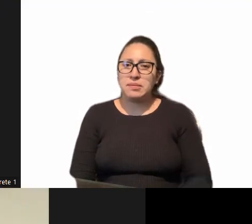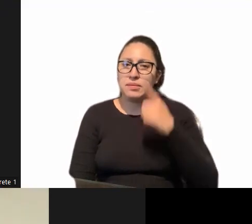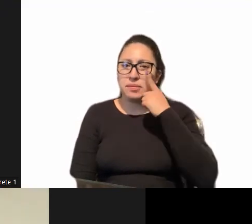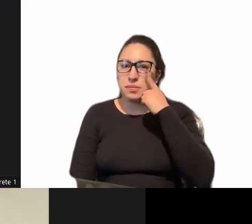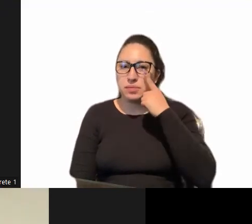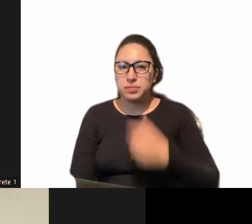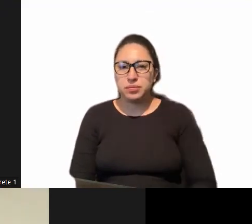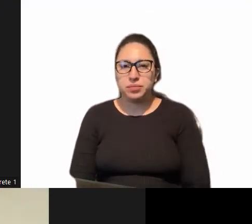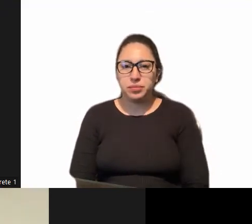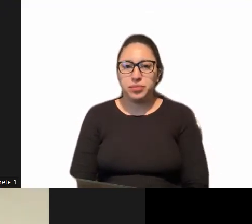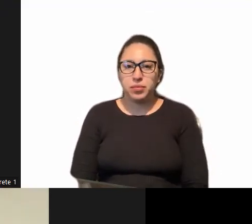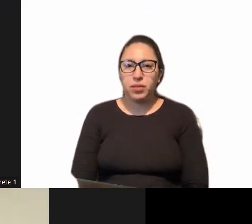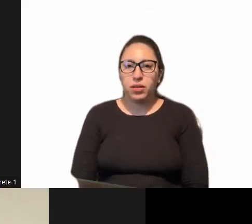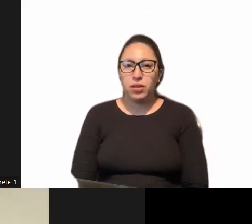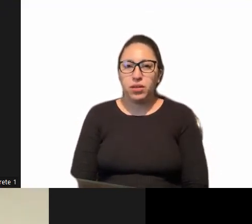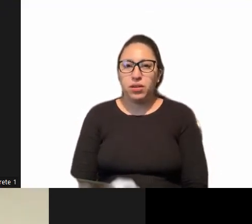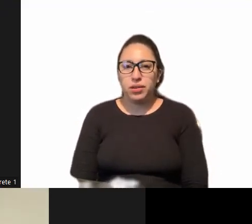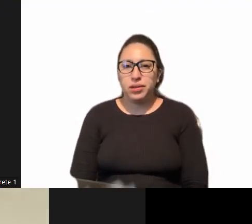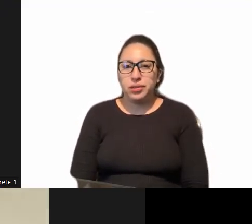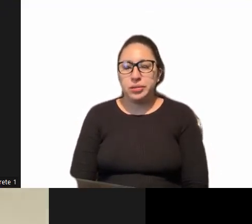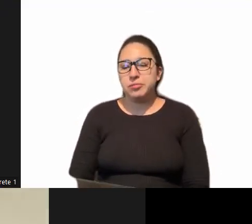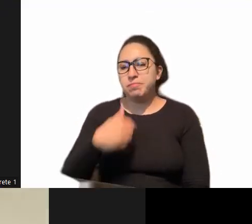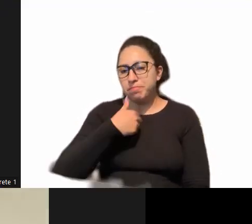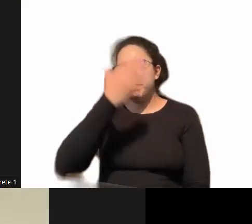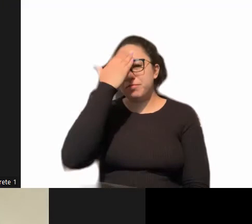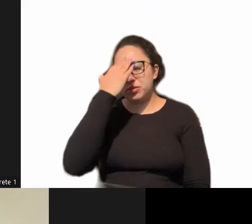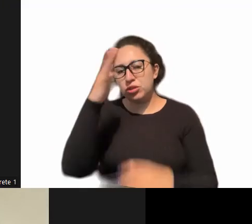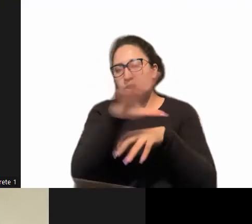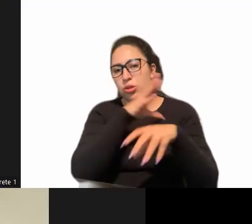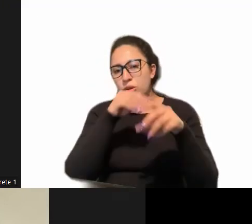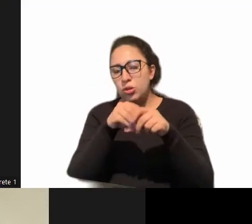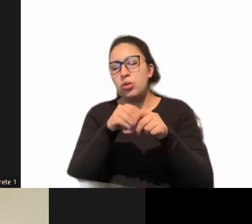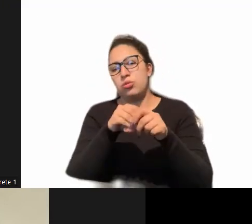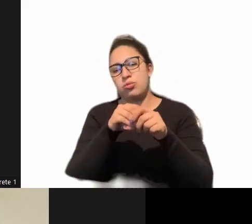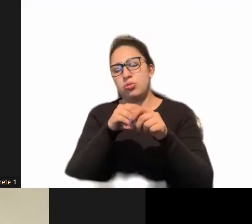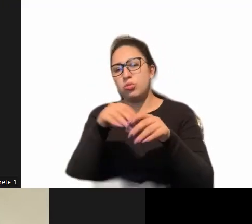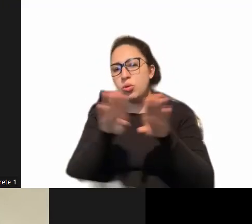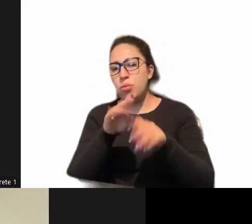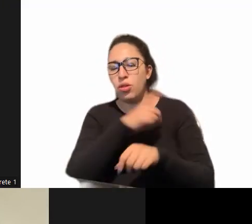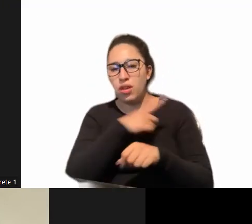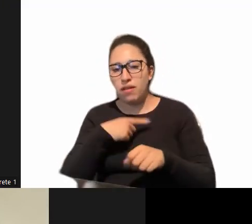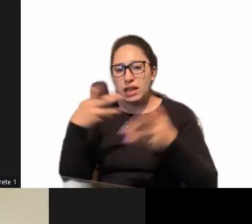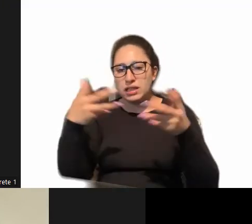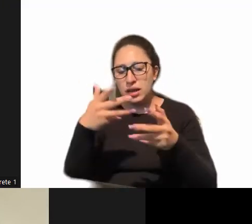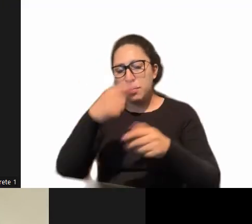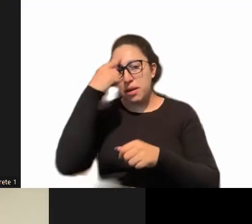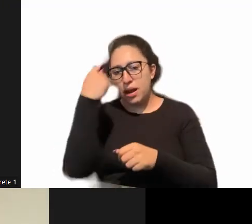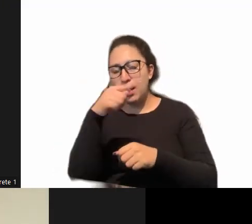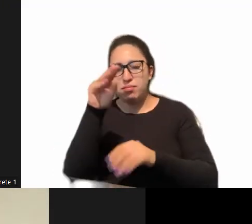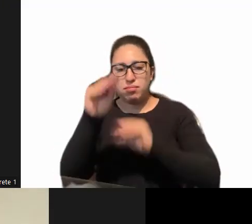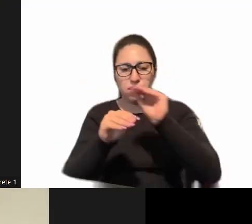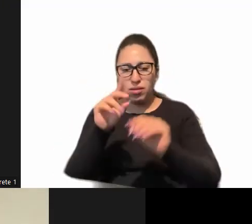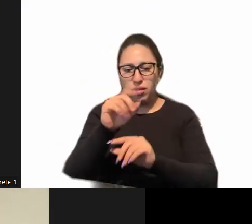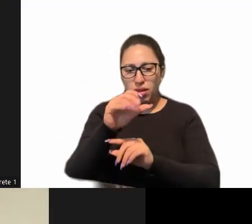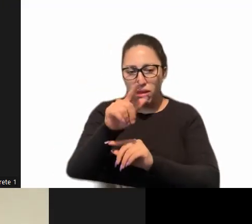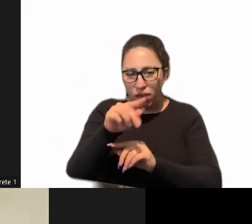procedimientos legislativos y sé en el momento de que se tienen que llevar a cabo las participaciones. Sin embargo, bueno,